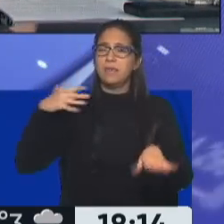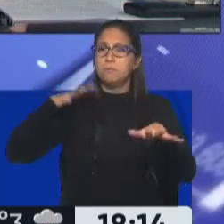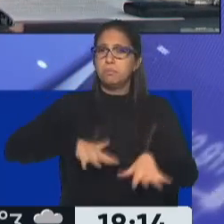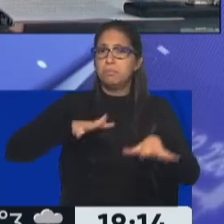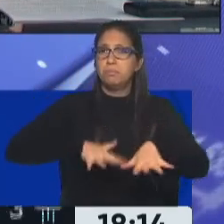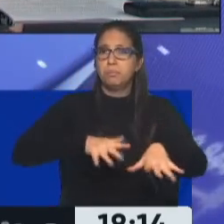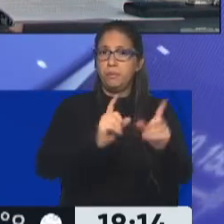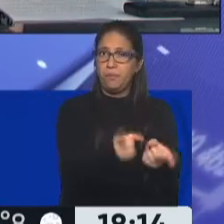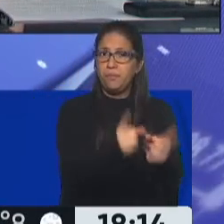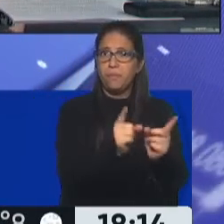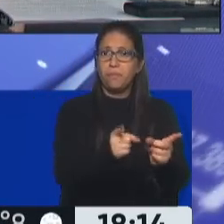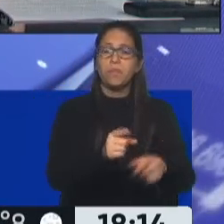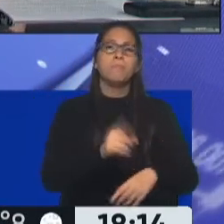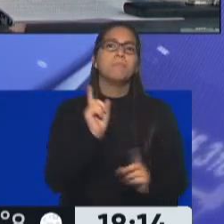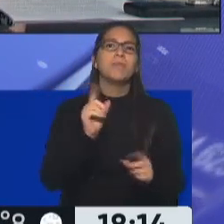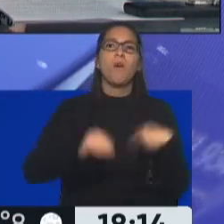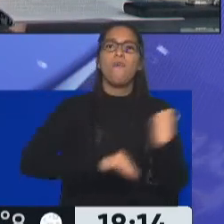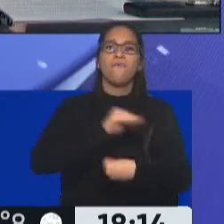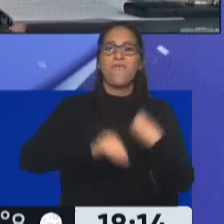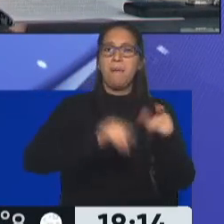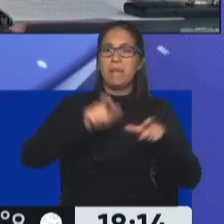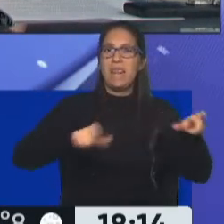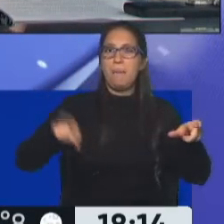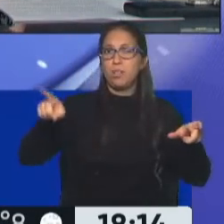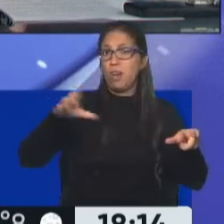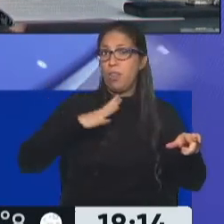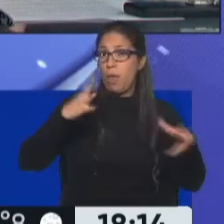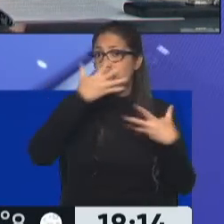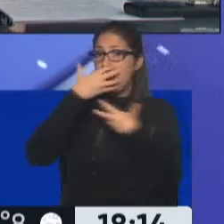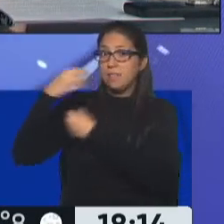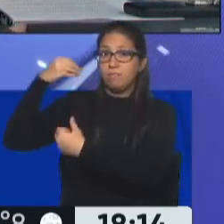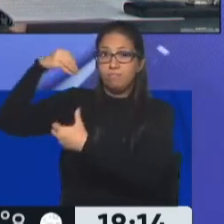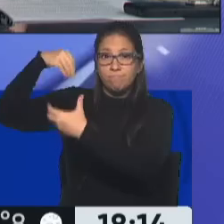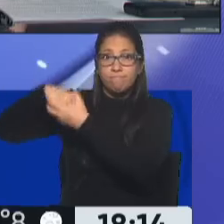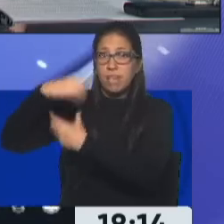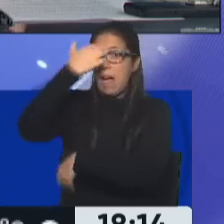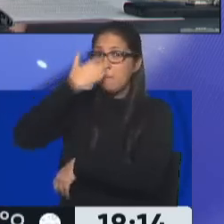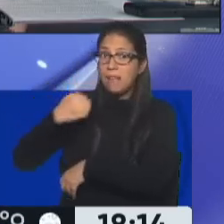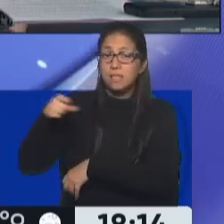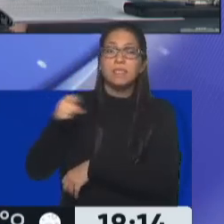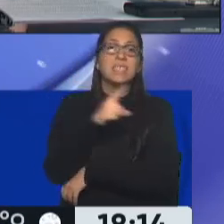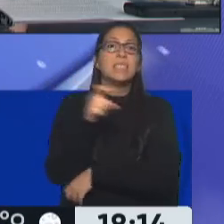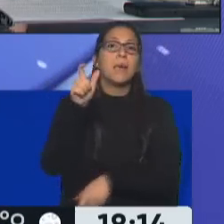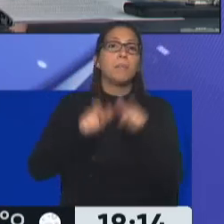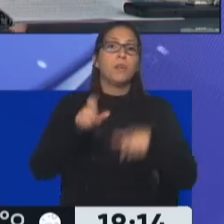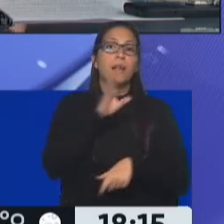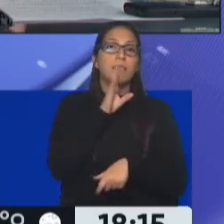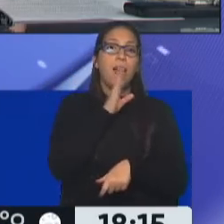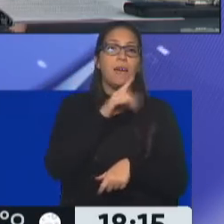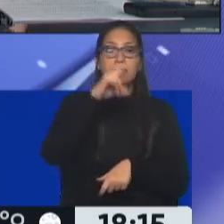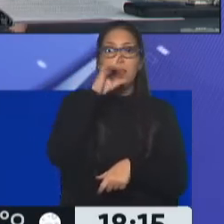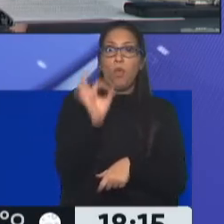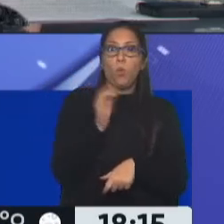por lo que se conoce como los familiares de quienes al día de hoy están secuestrados, ¿no? Más de 100 israelíes que fueron secuestrados el